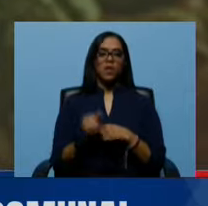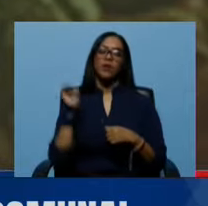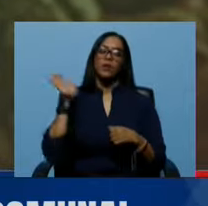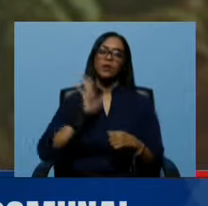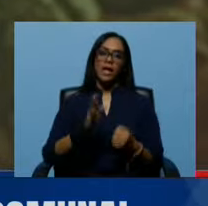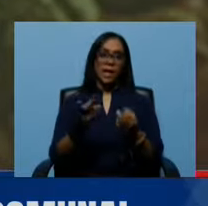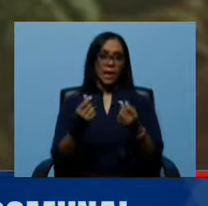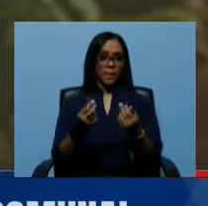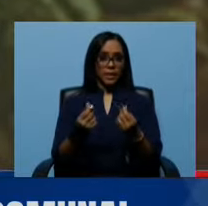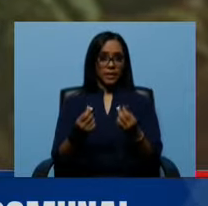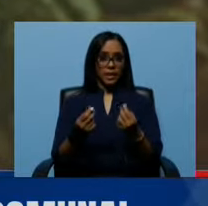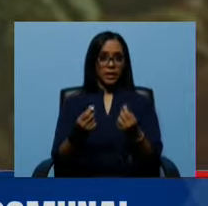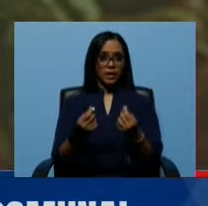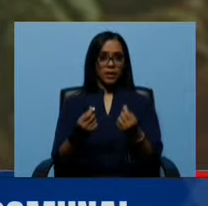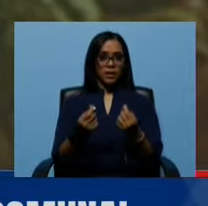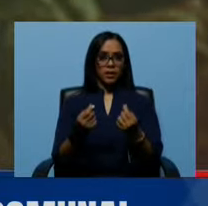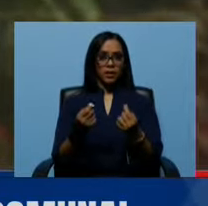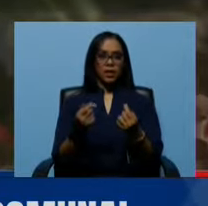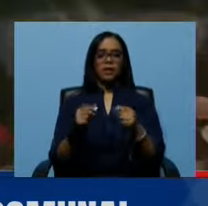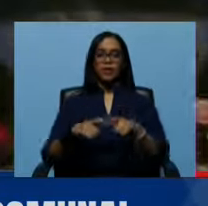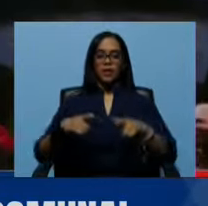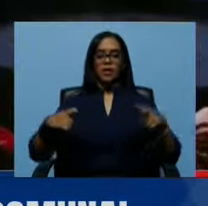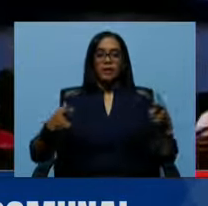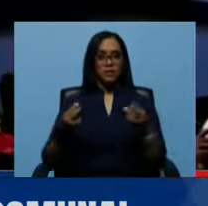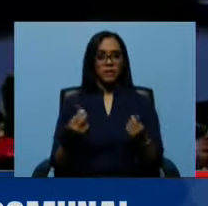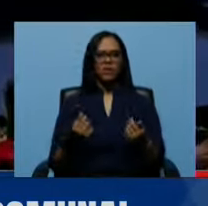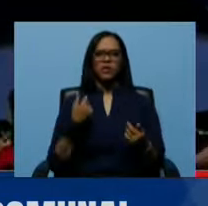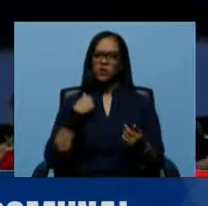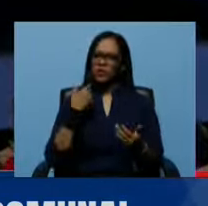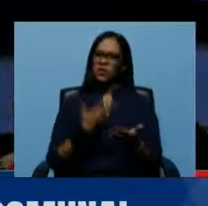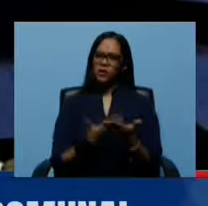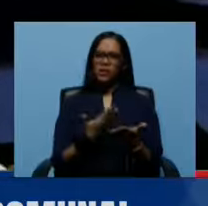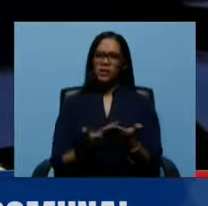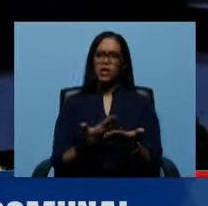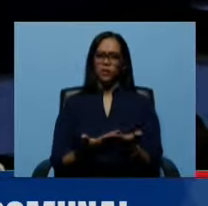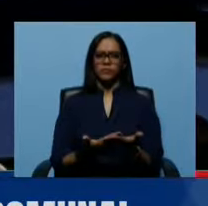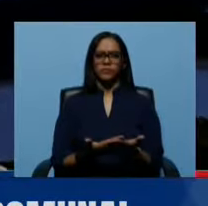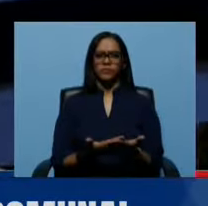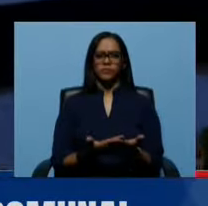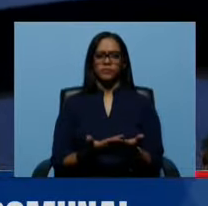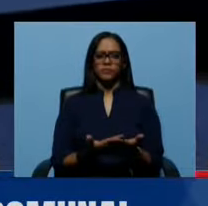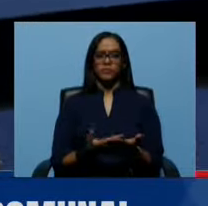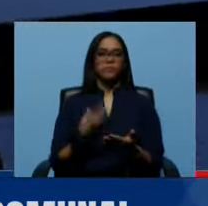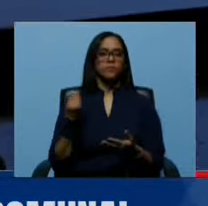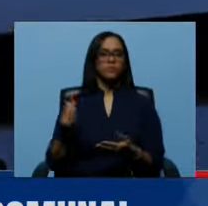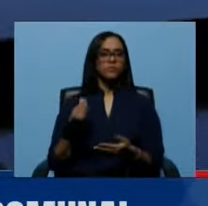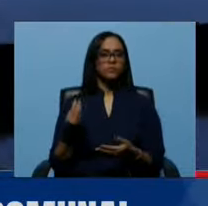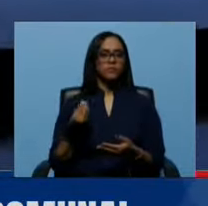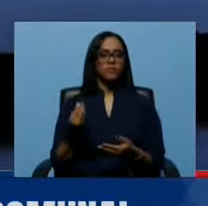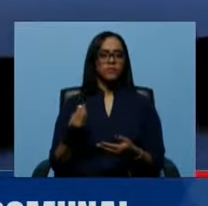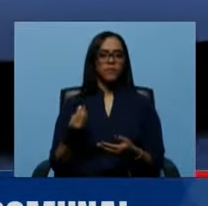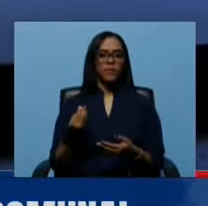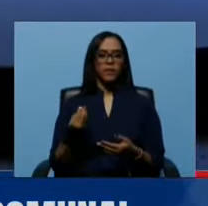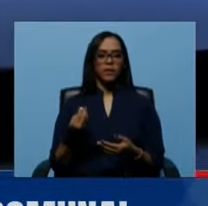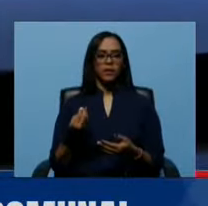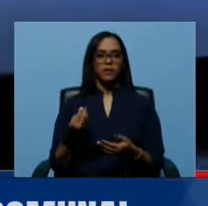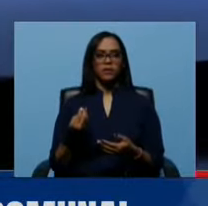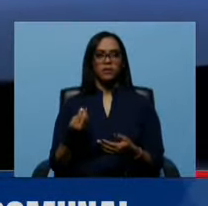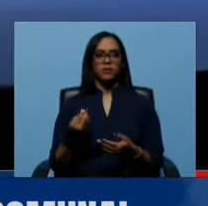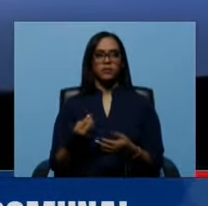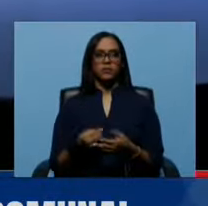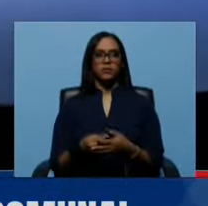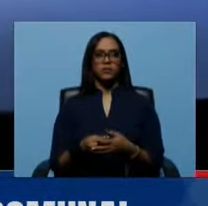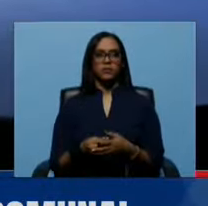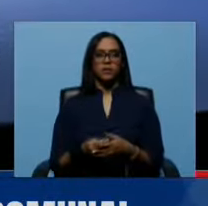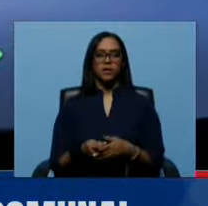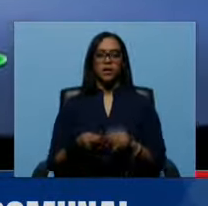platica, rinden esa plata. Yo he sido testigo de cómo se le